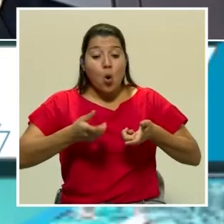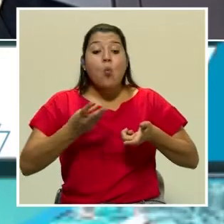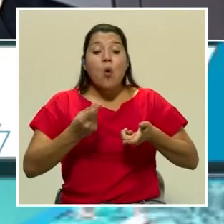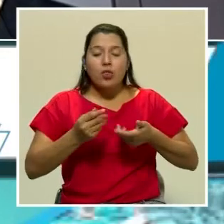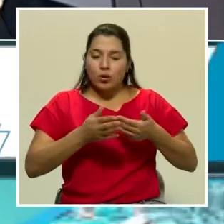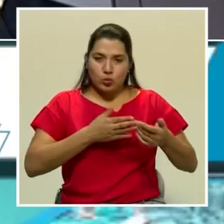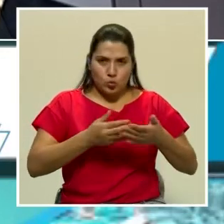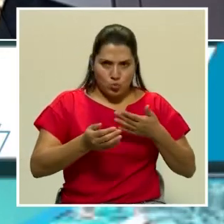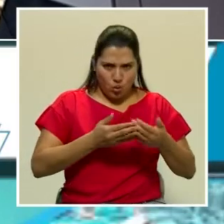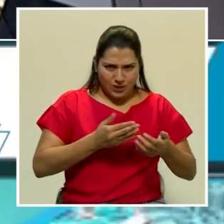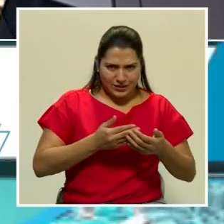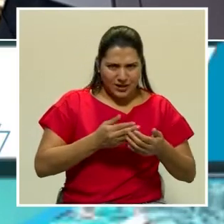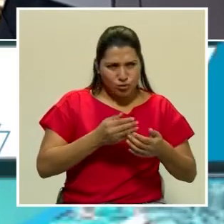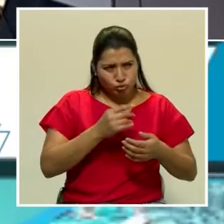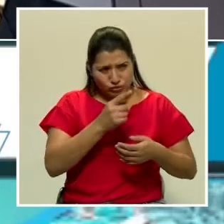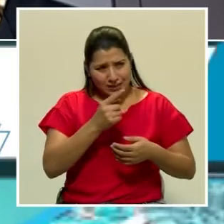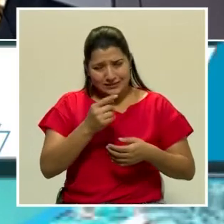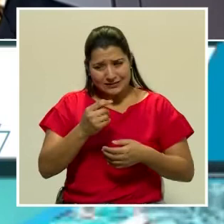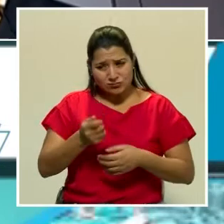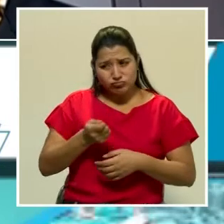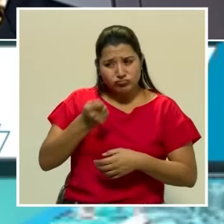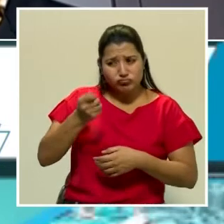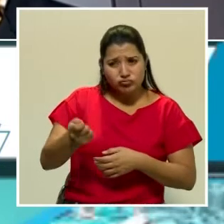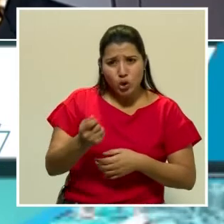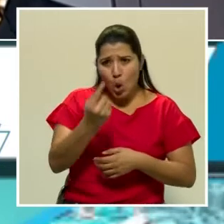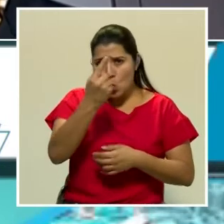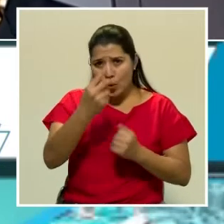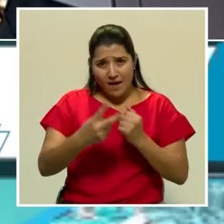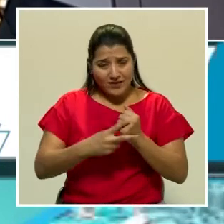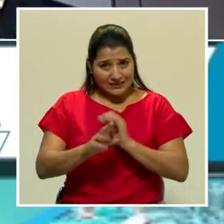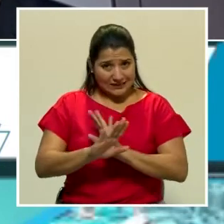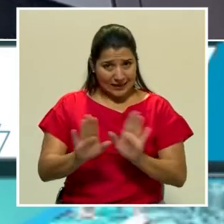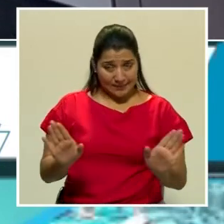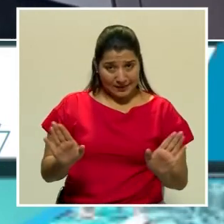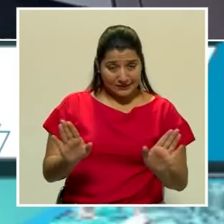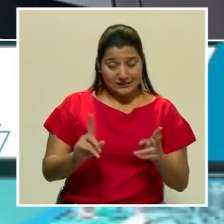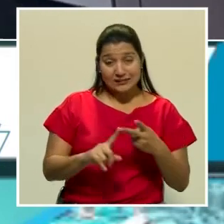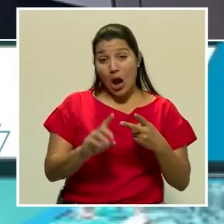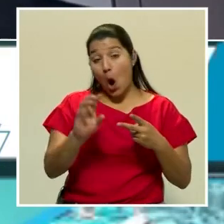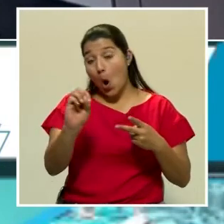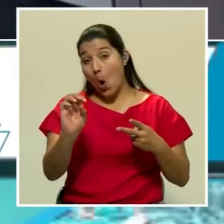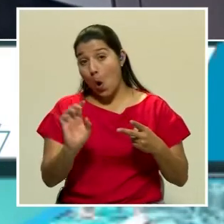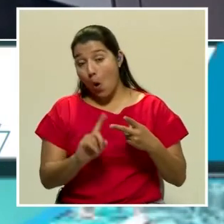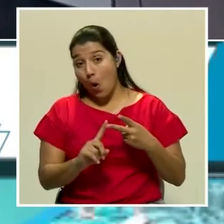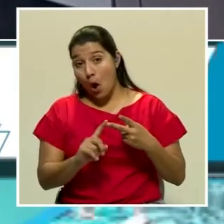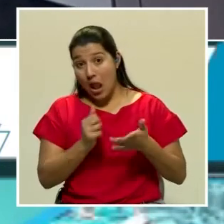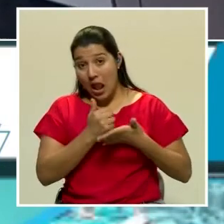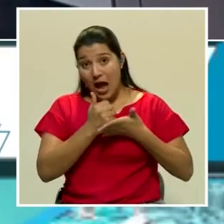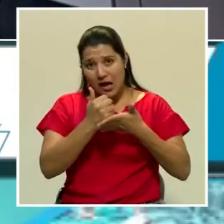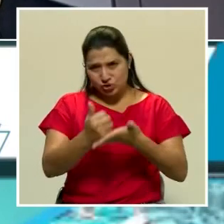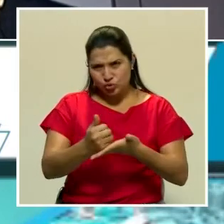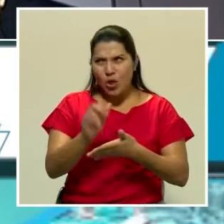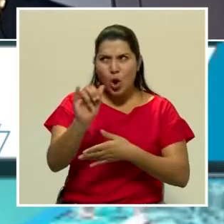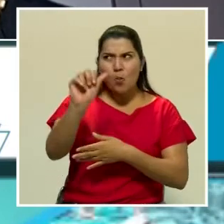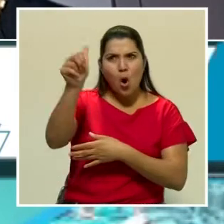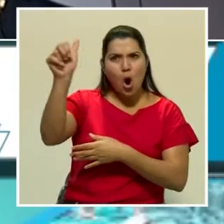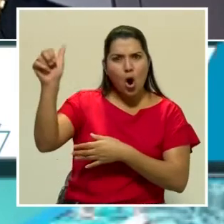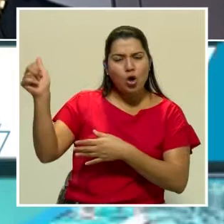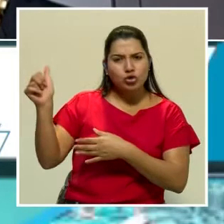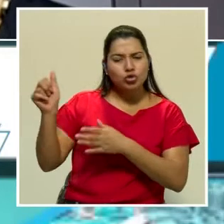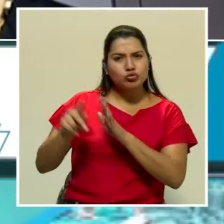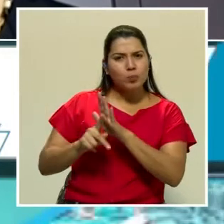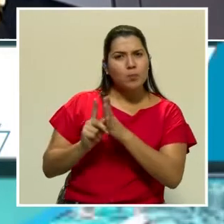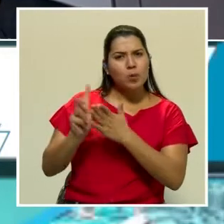ser una entrega por una única vez o va a ser como otros subsidios que